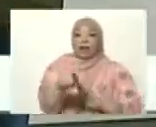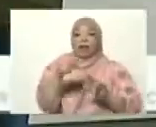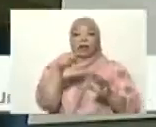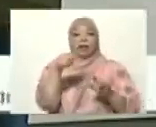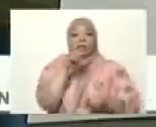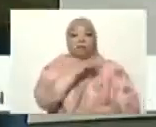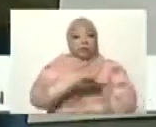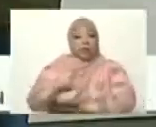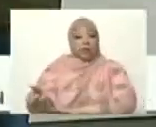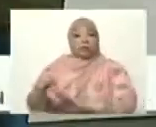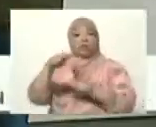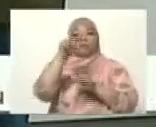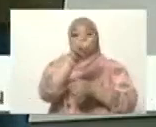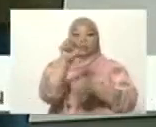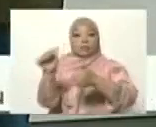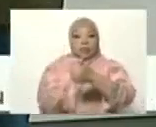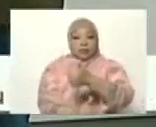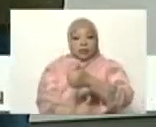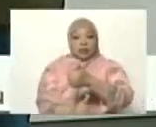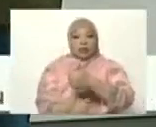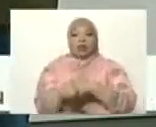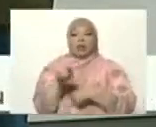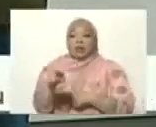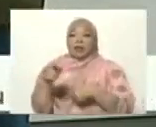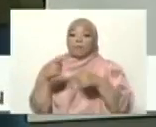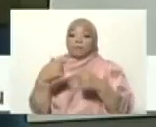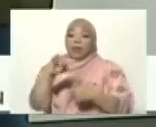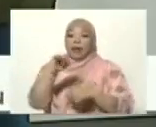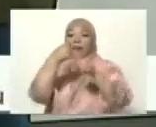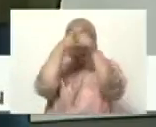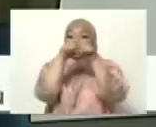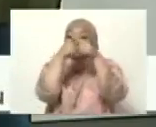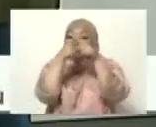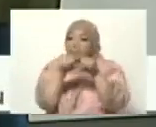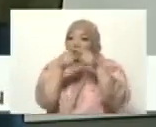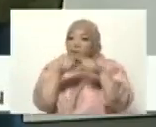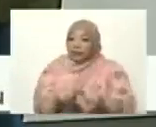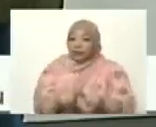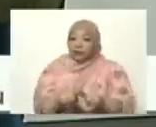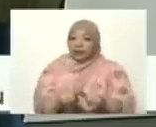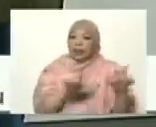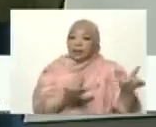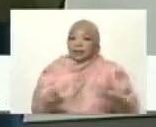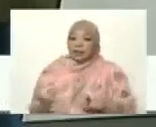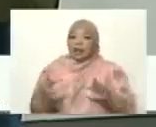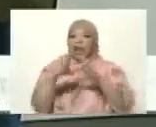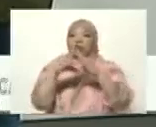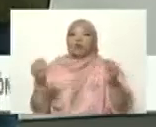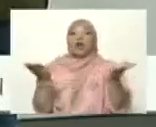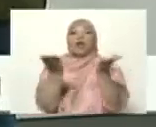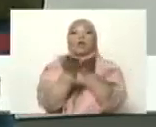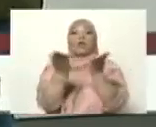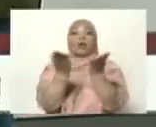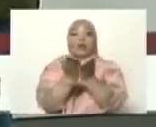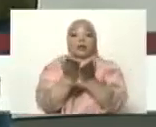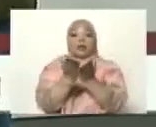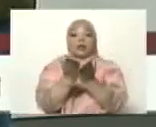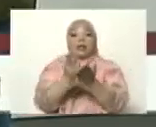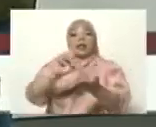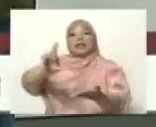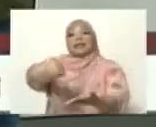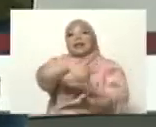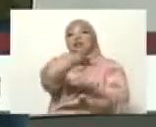que se conoce como Sígueme. Aquí se van a registrar y están ya registradas todas las escuelas a nivel